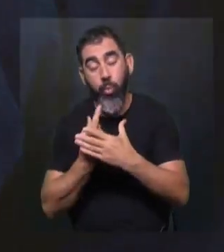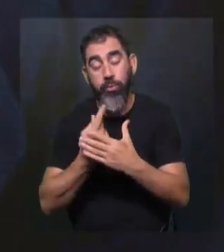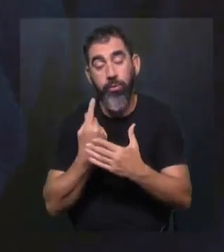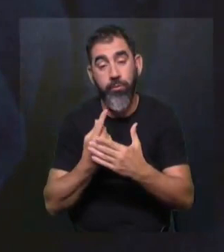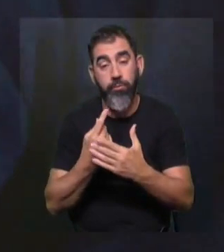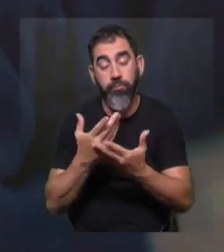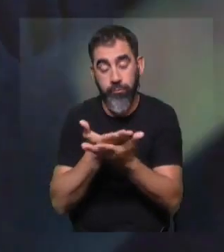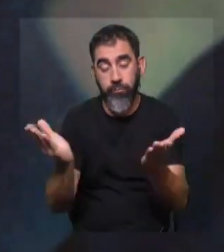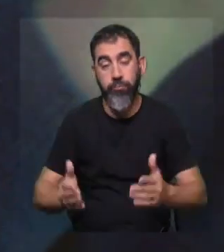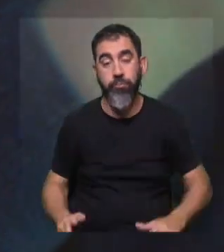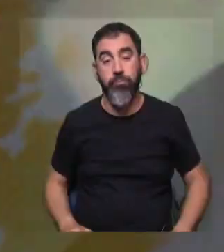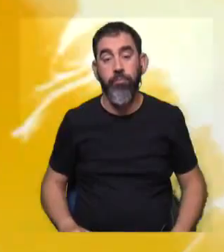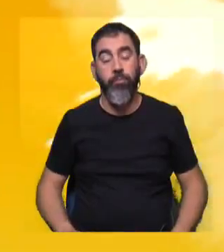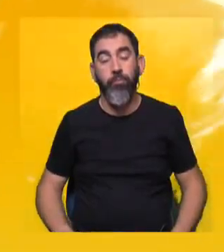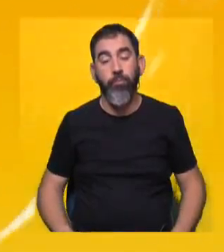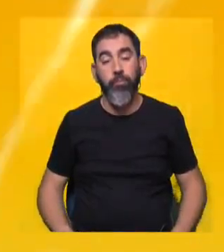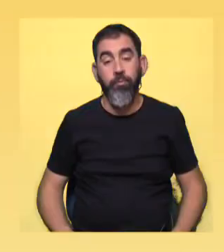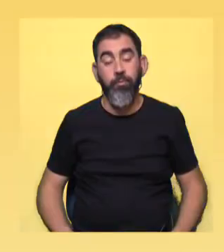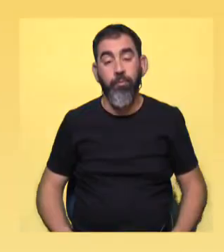que lo vemos a continuación.